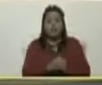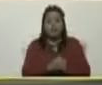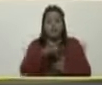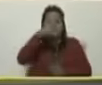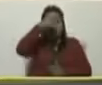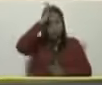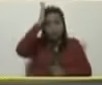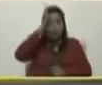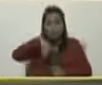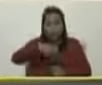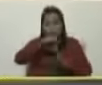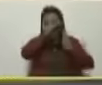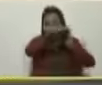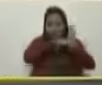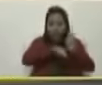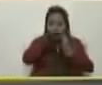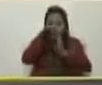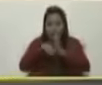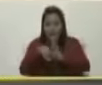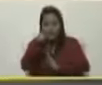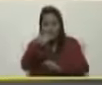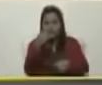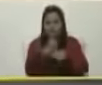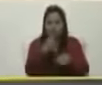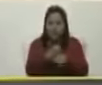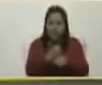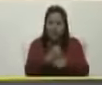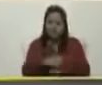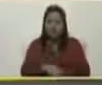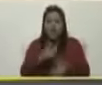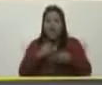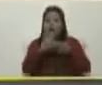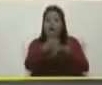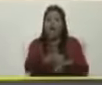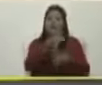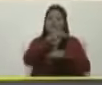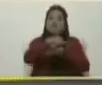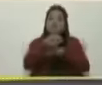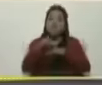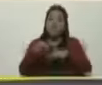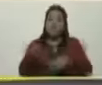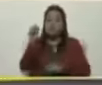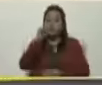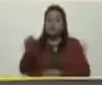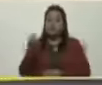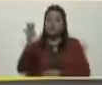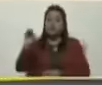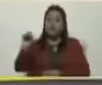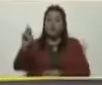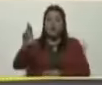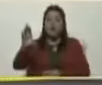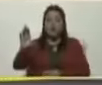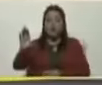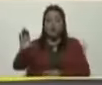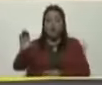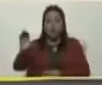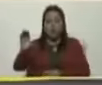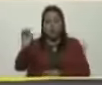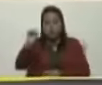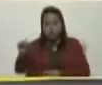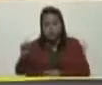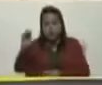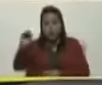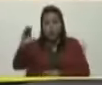proyección de ese trabajo era que beneficiara al municipio El Socorro, dejarle a nuestra gente, por